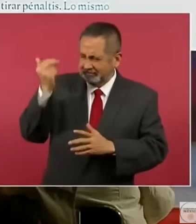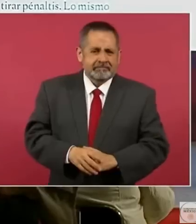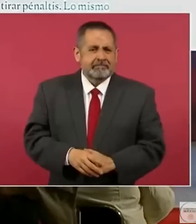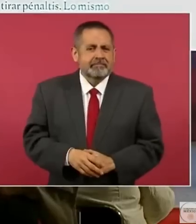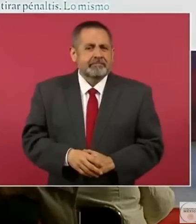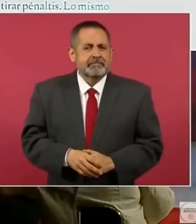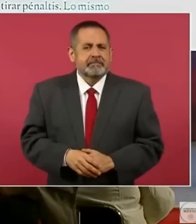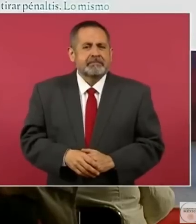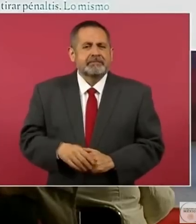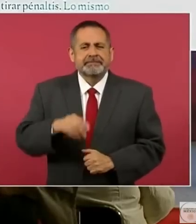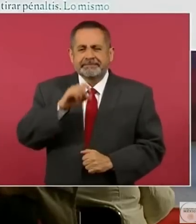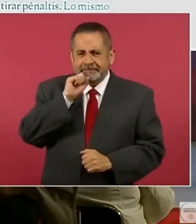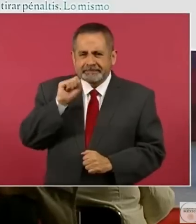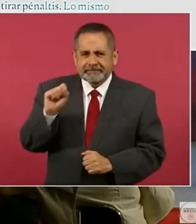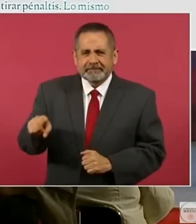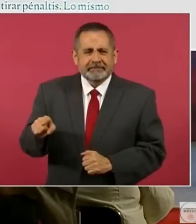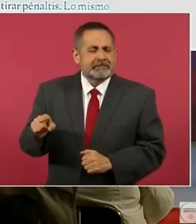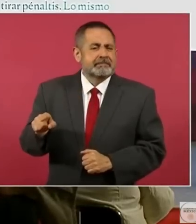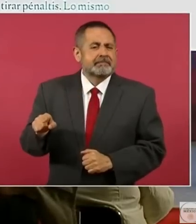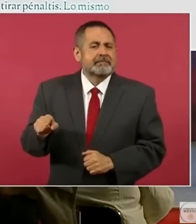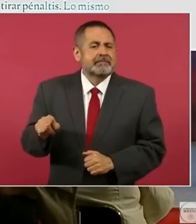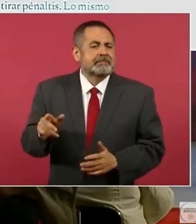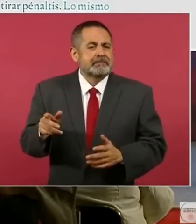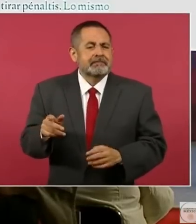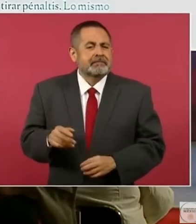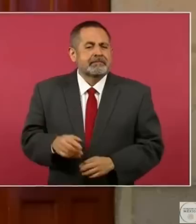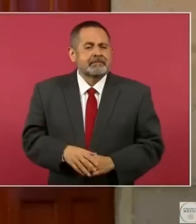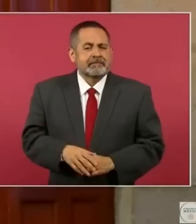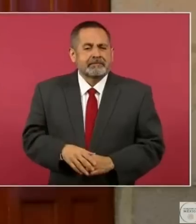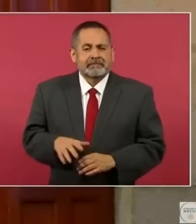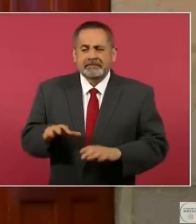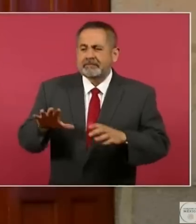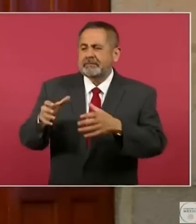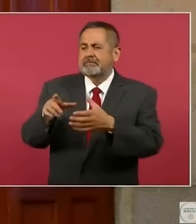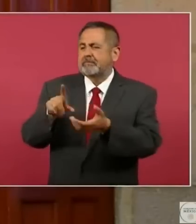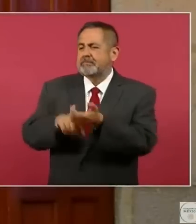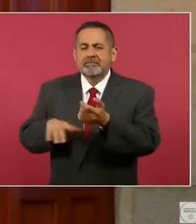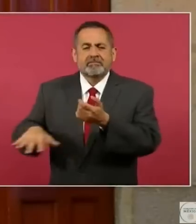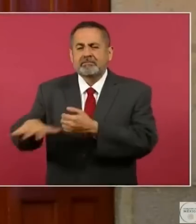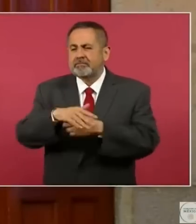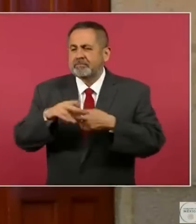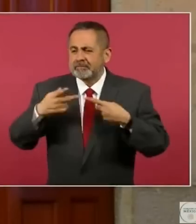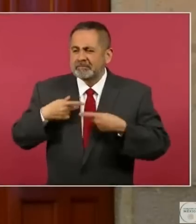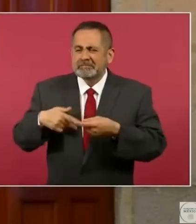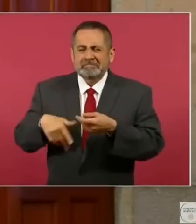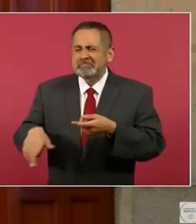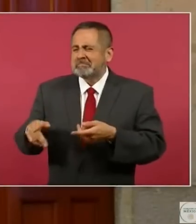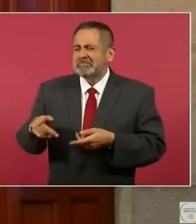Lo mismo puede decirse de la clase baja.